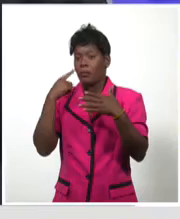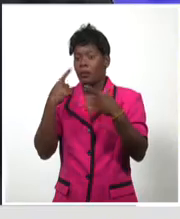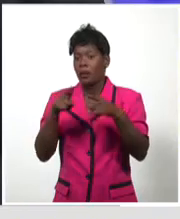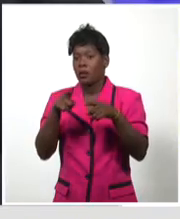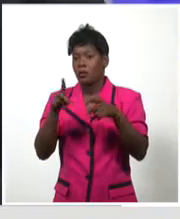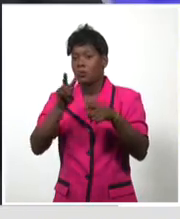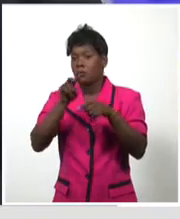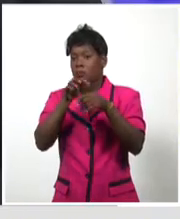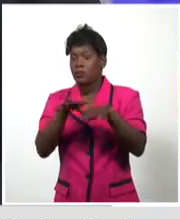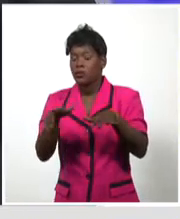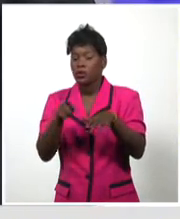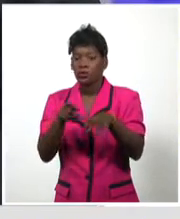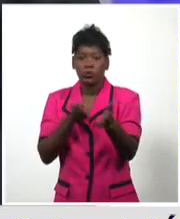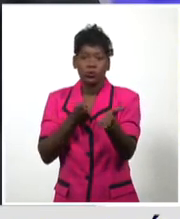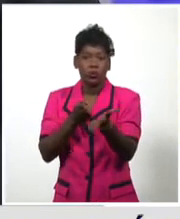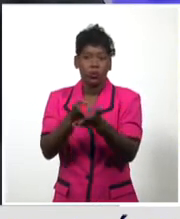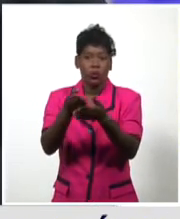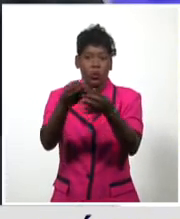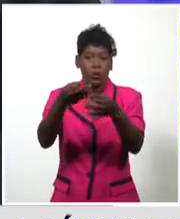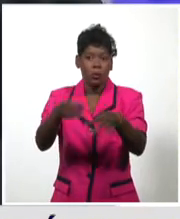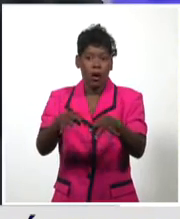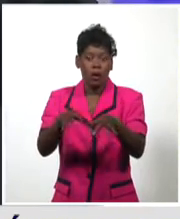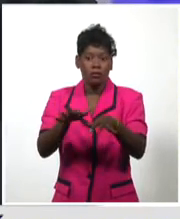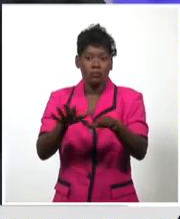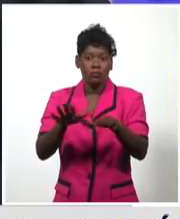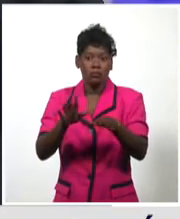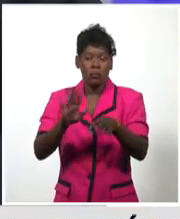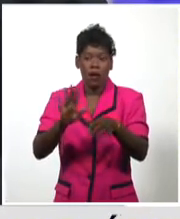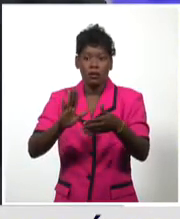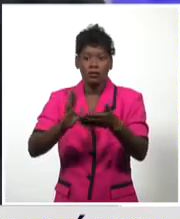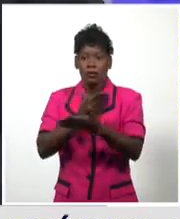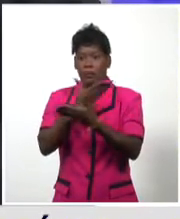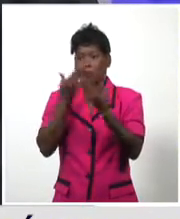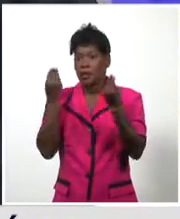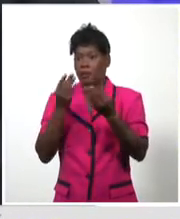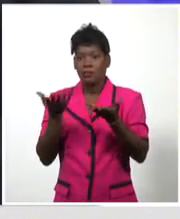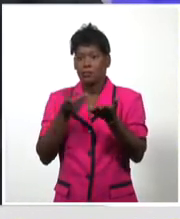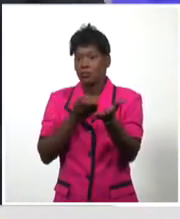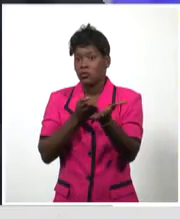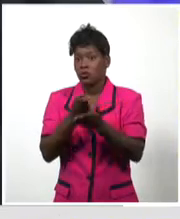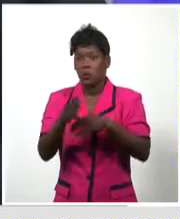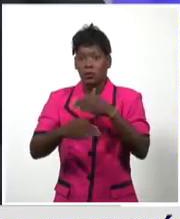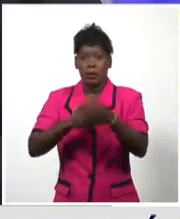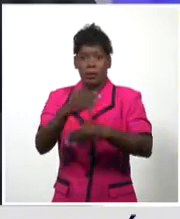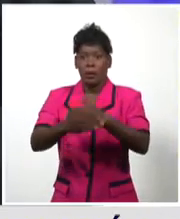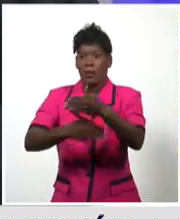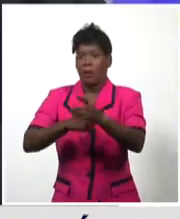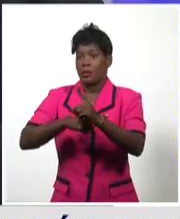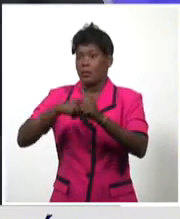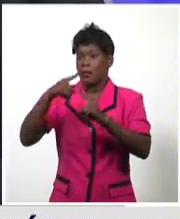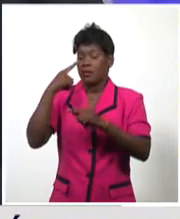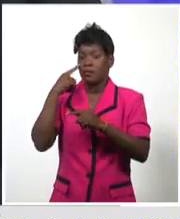mantenido su existencia y además se ha desarrollado, se ha proliferado. Por lo tanto, no podemos esperar que